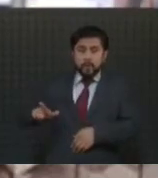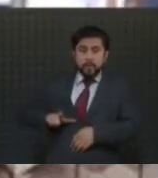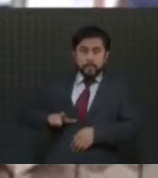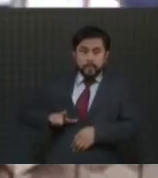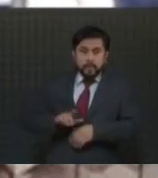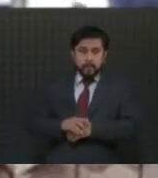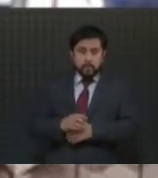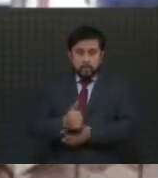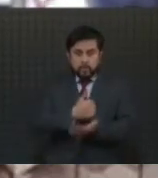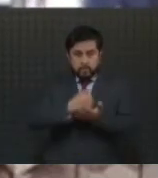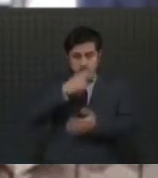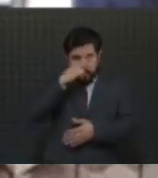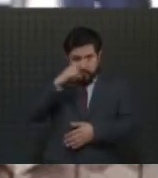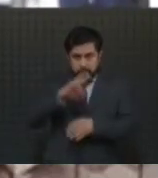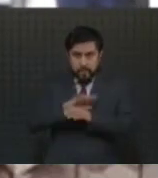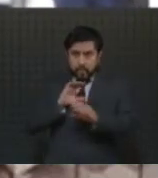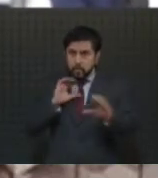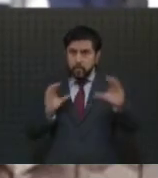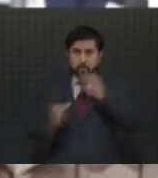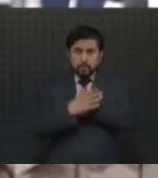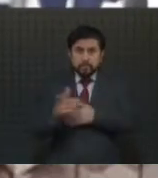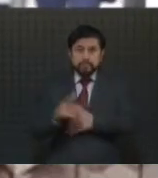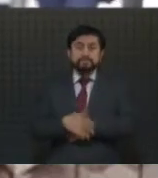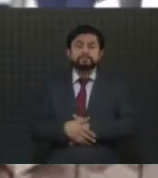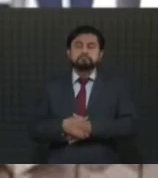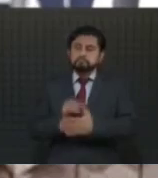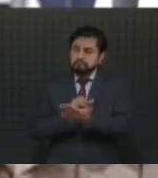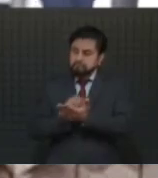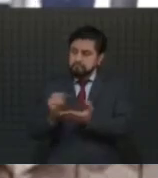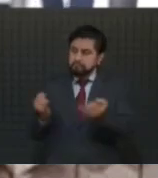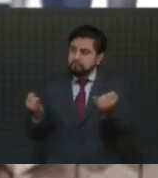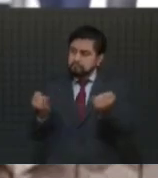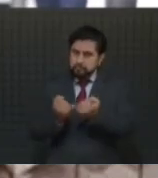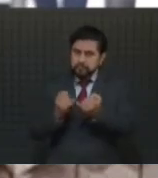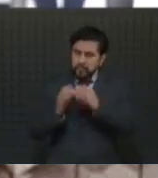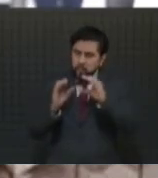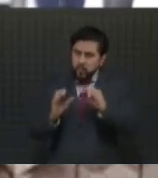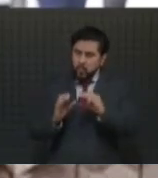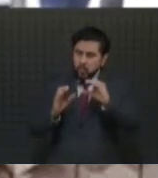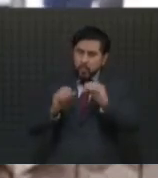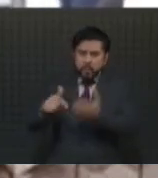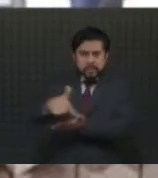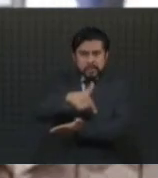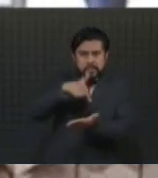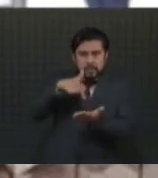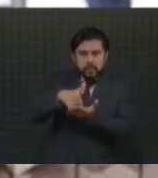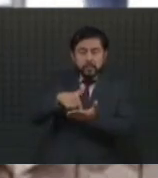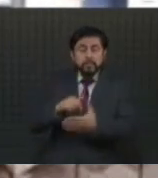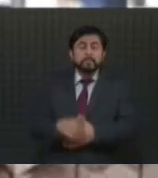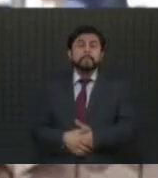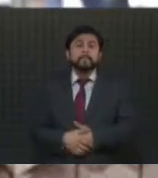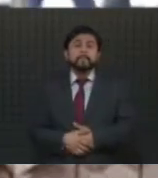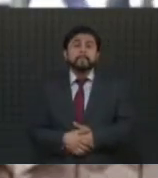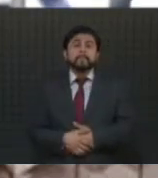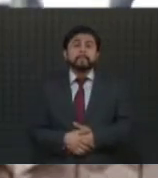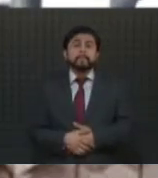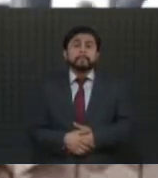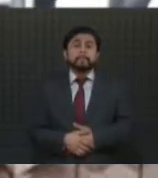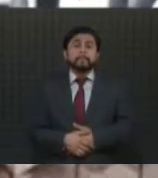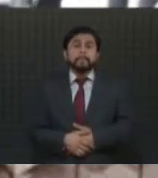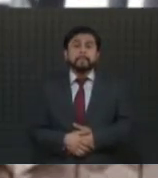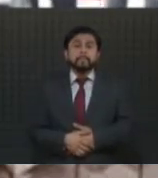la doctora Sheinbaum y sobre todo también por el